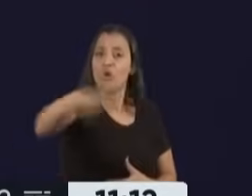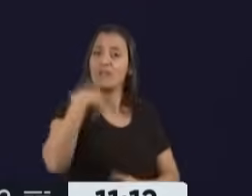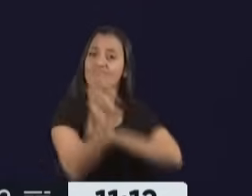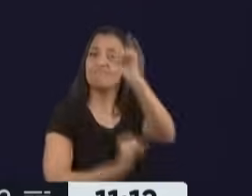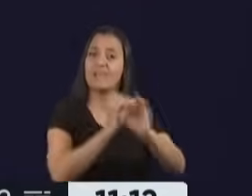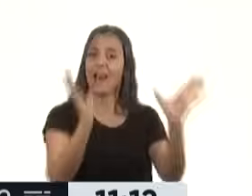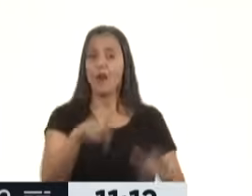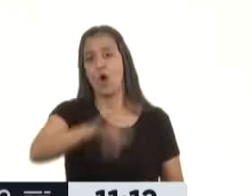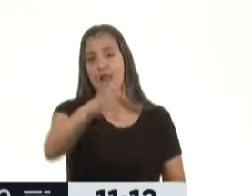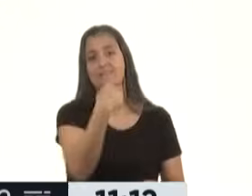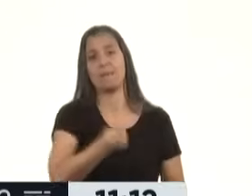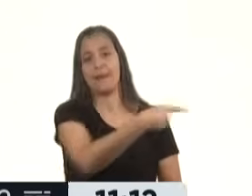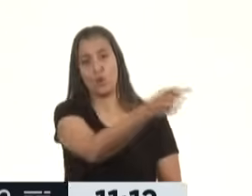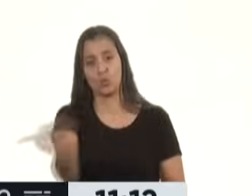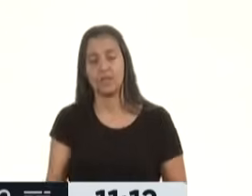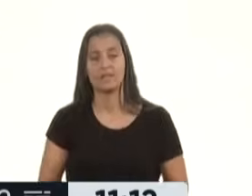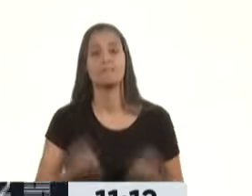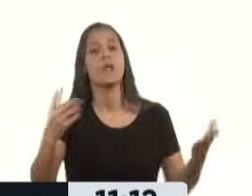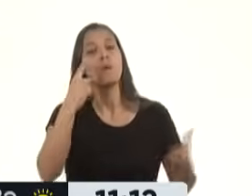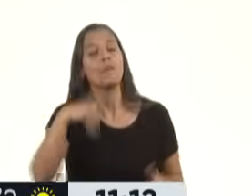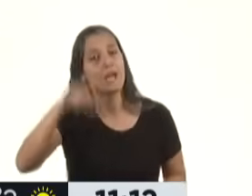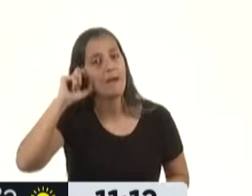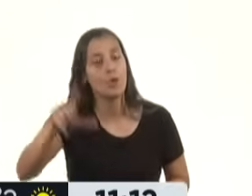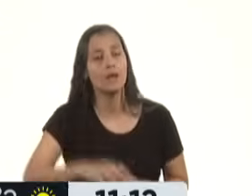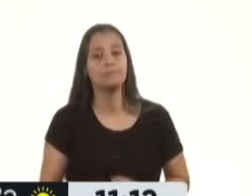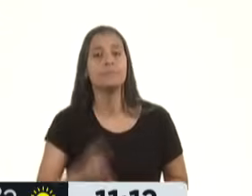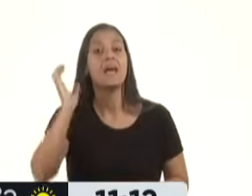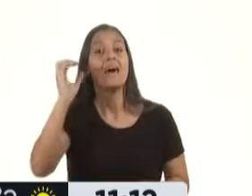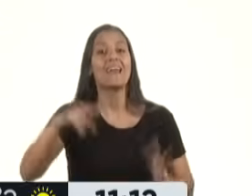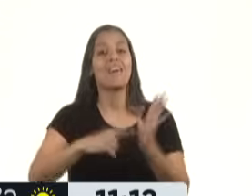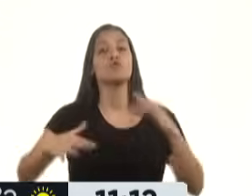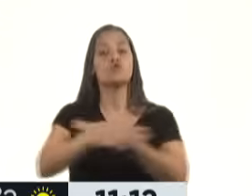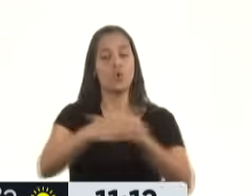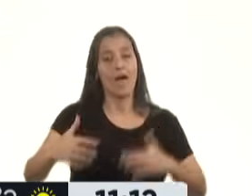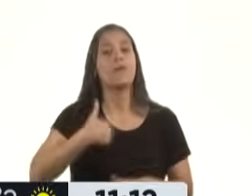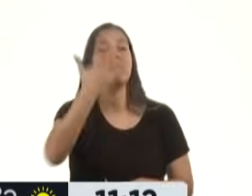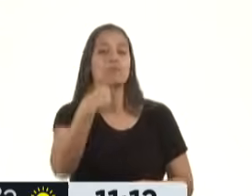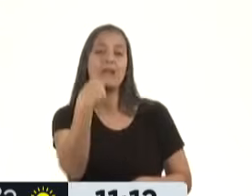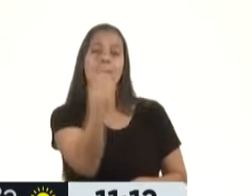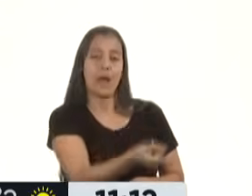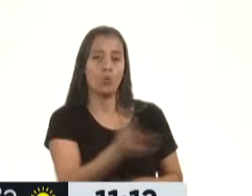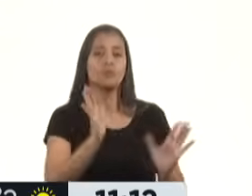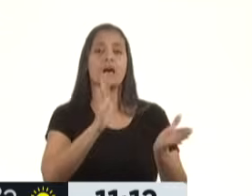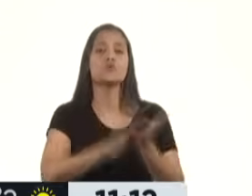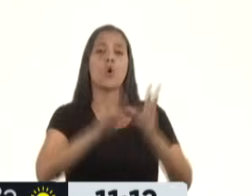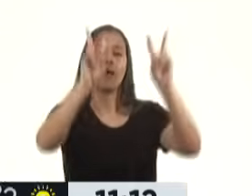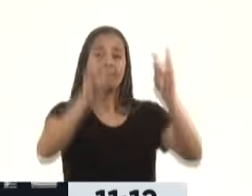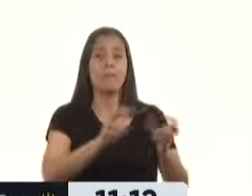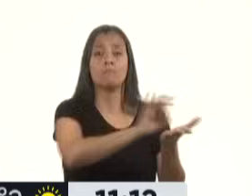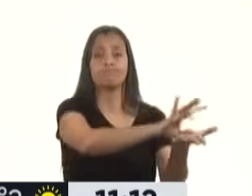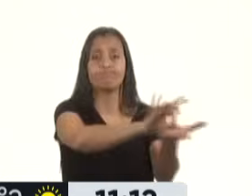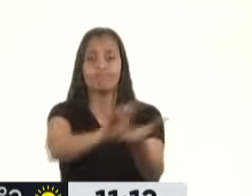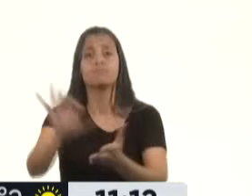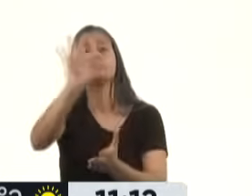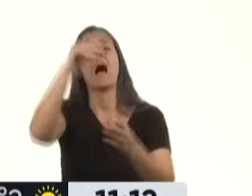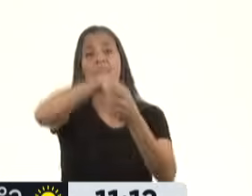perdón, adelante. No hay problema. Buen día, Manuel. Manuel Martín Fernández para Radio Ciudad. Quería consultarte acerca de los despidos, las renuncias